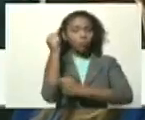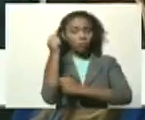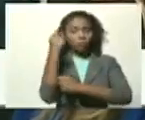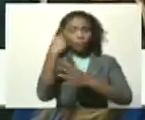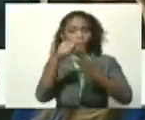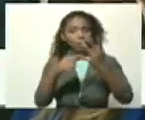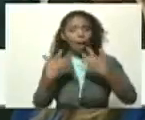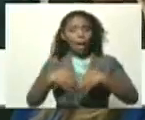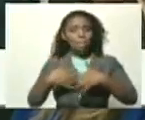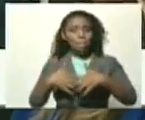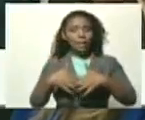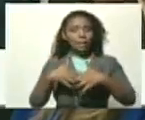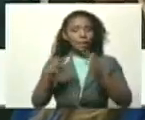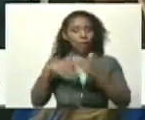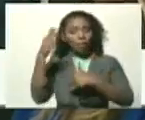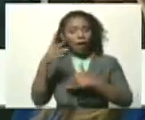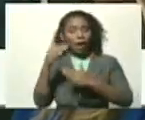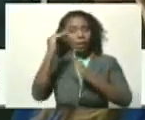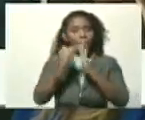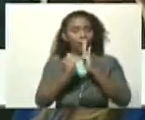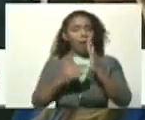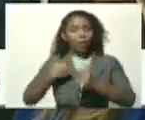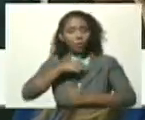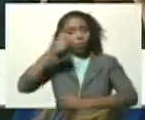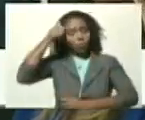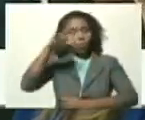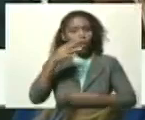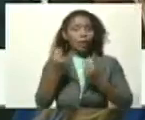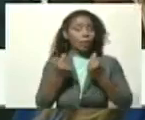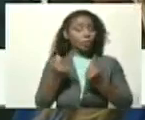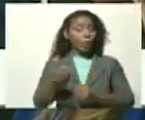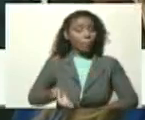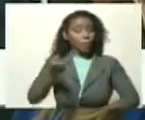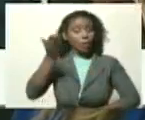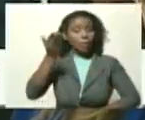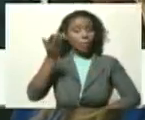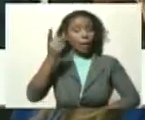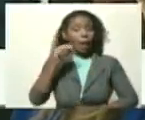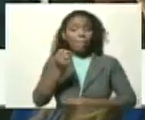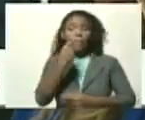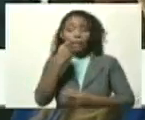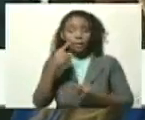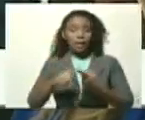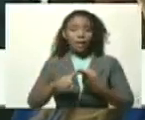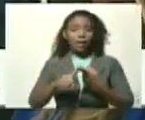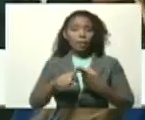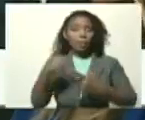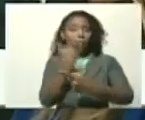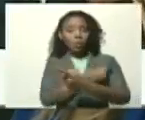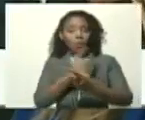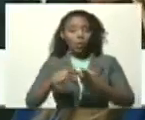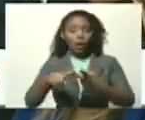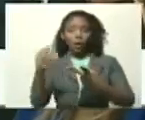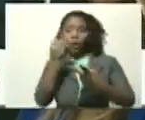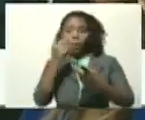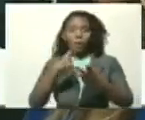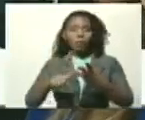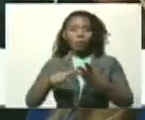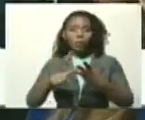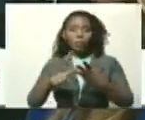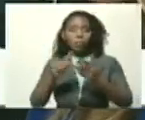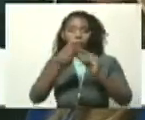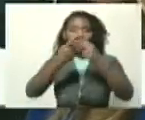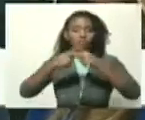Citgo, y saben restarles a nuestro pueblo recursos que eran importantes para la medicina, para las vacunas, para los alimentos, para los